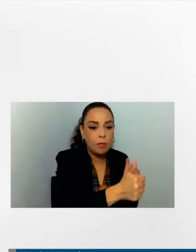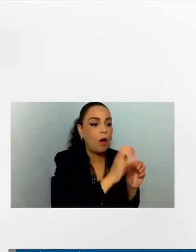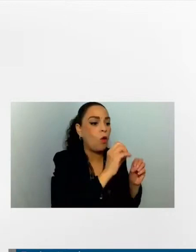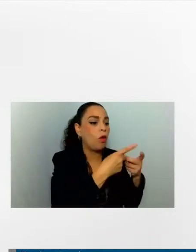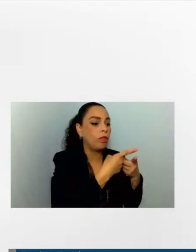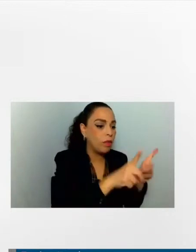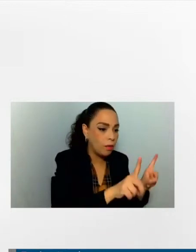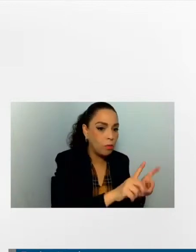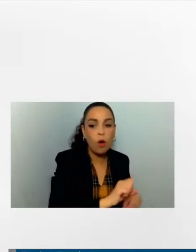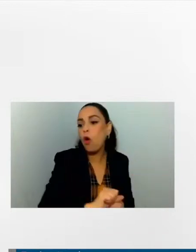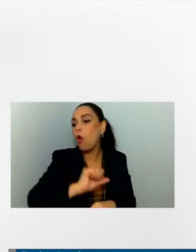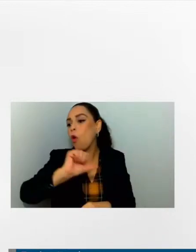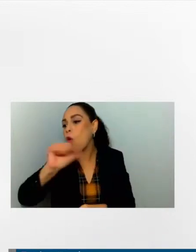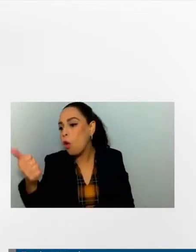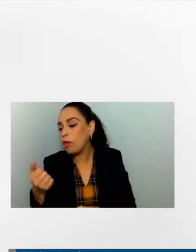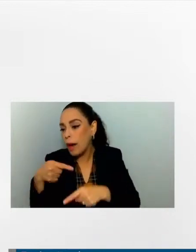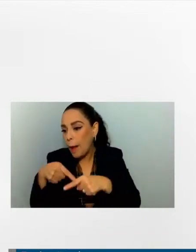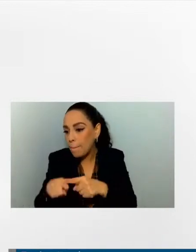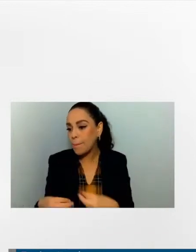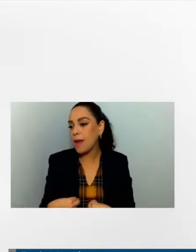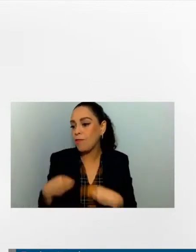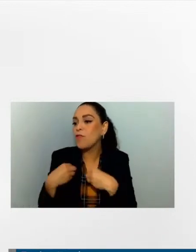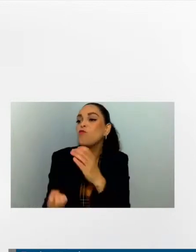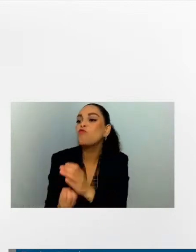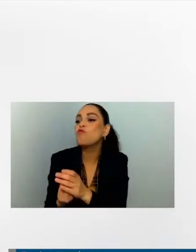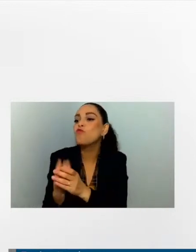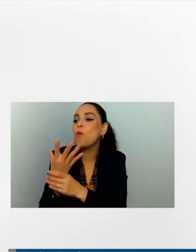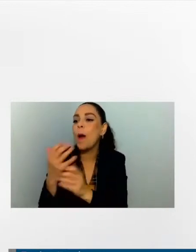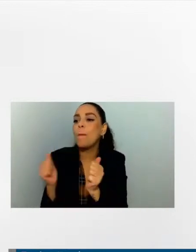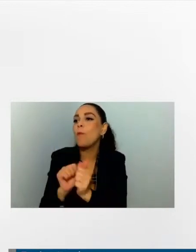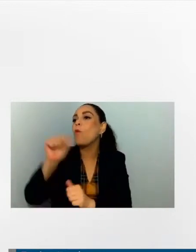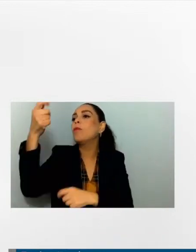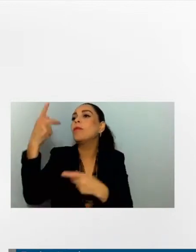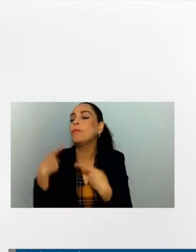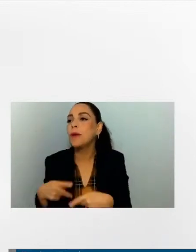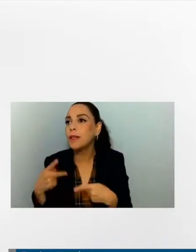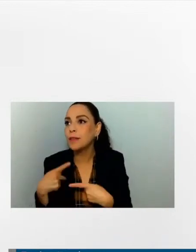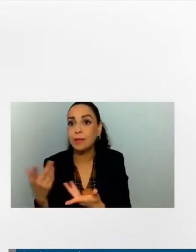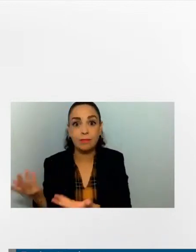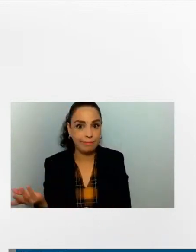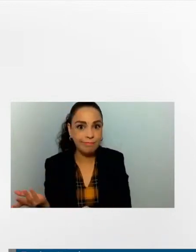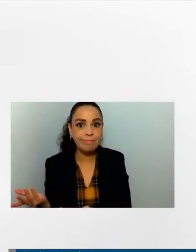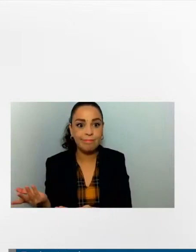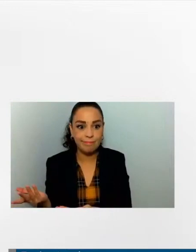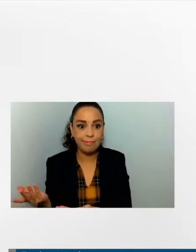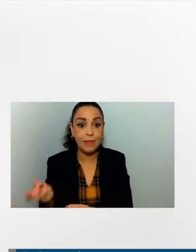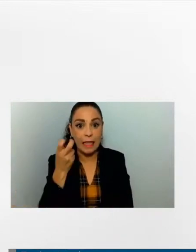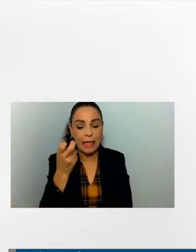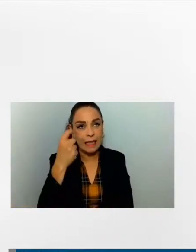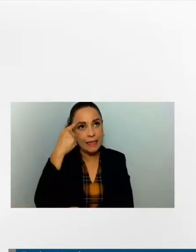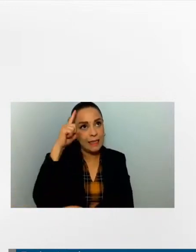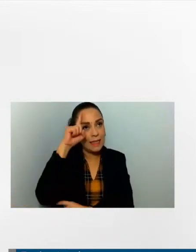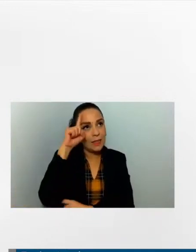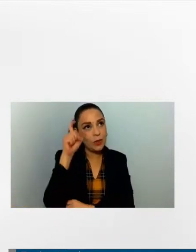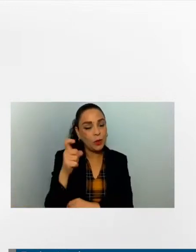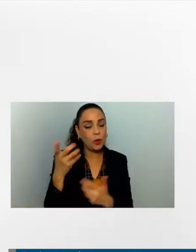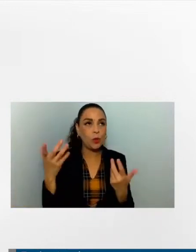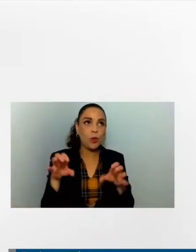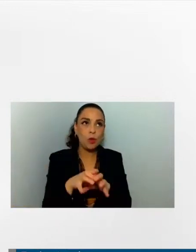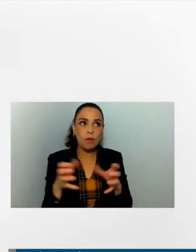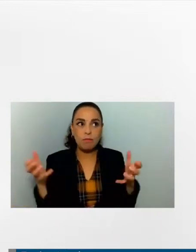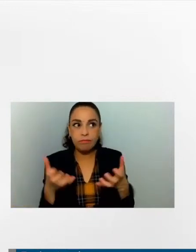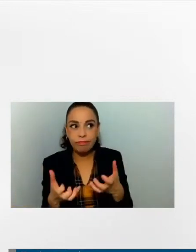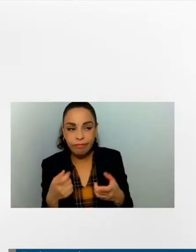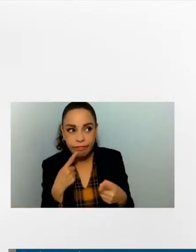divorcio, pues tener otros hijos, y entonces, claro, es una pregunta que surge en los escenarios de litigio, ¿no?